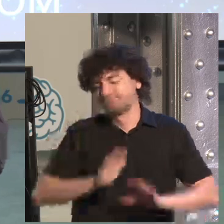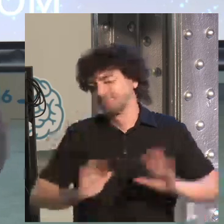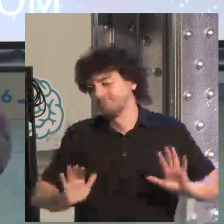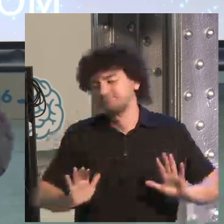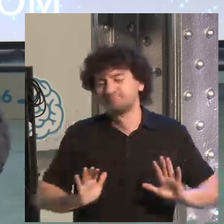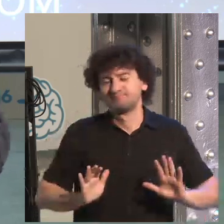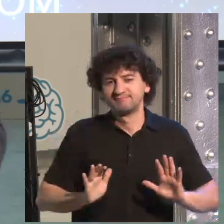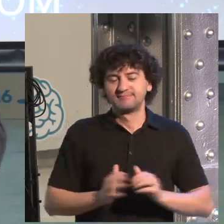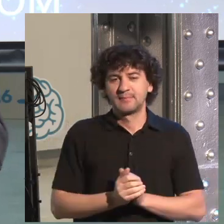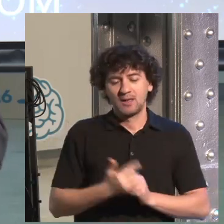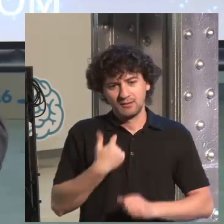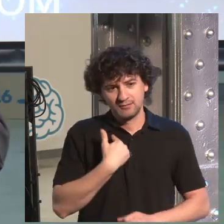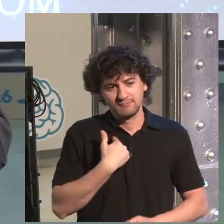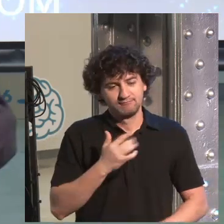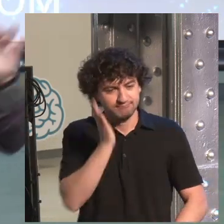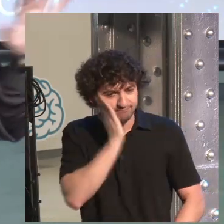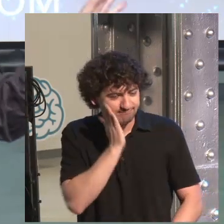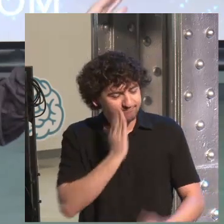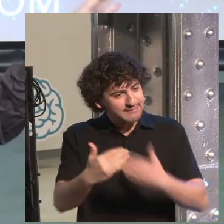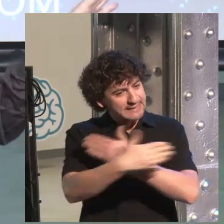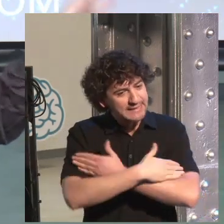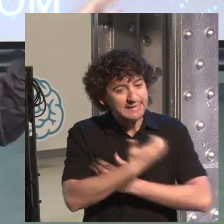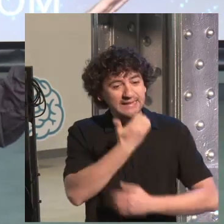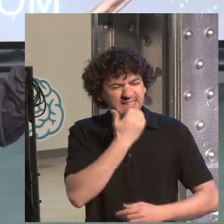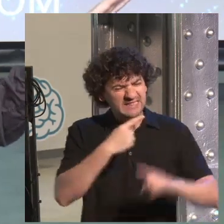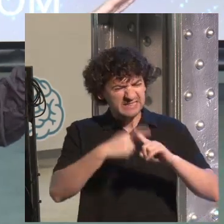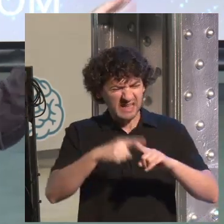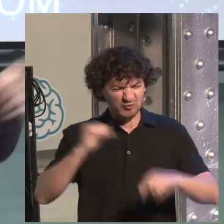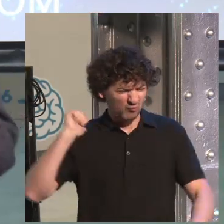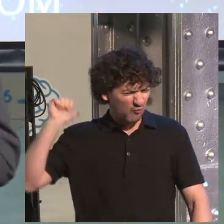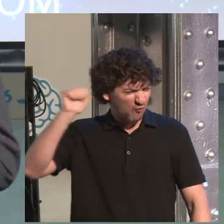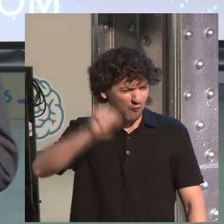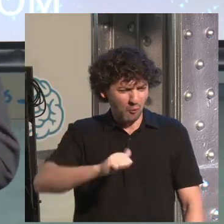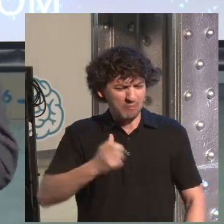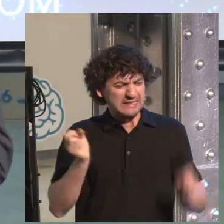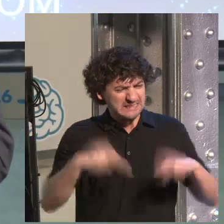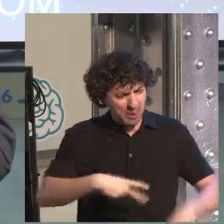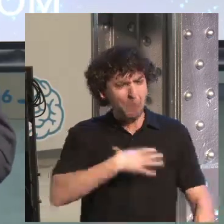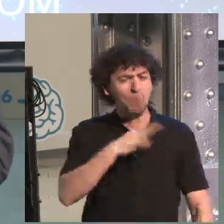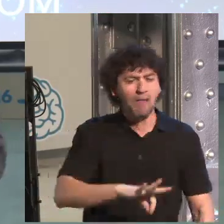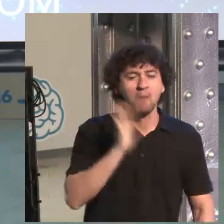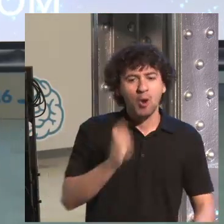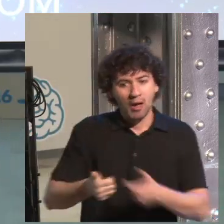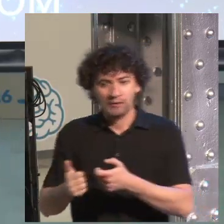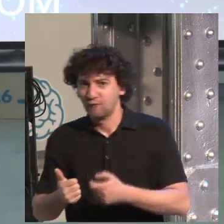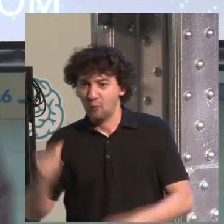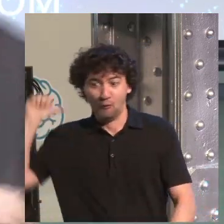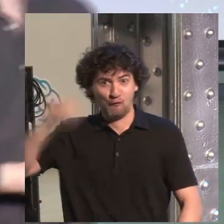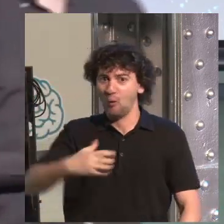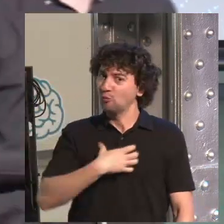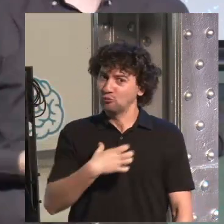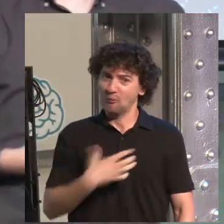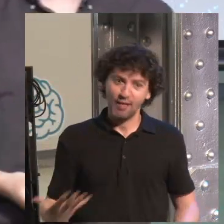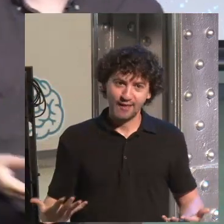dije, cariño, yo te quiero, pero yo sin sexo he estado mucho tiempo de mi vida, pero sin videojuegos no. Y desde ahí, pues